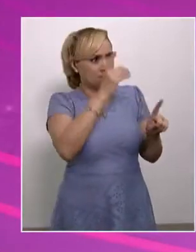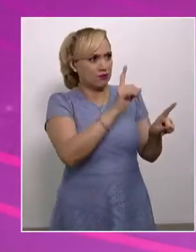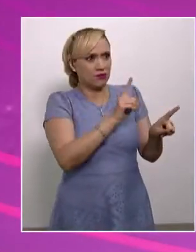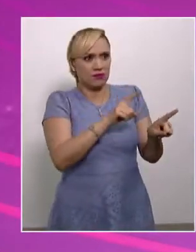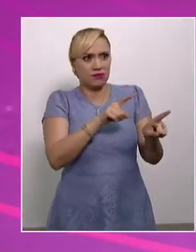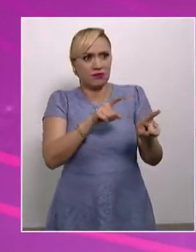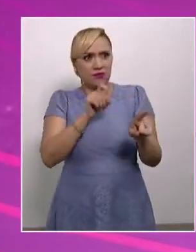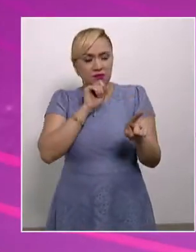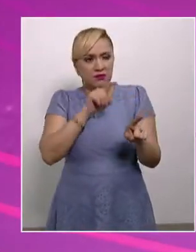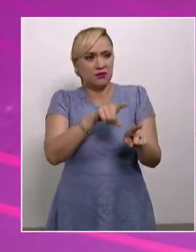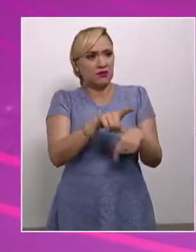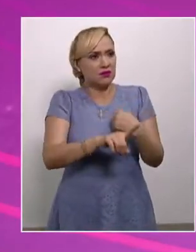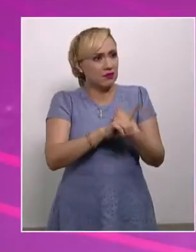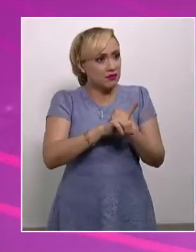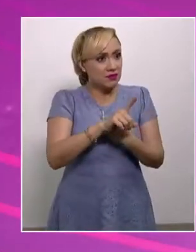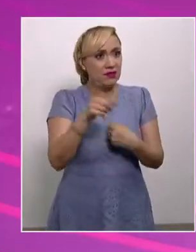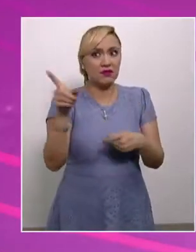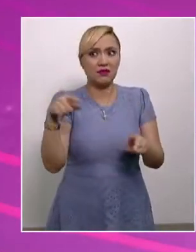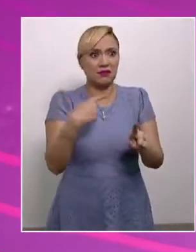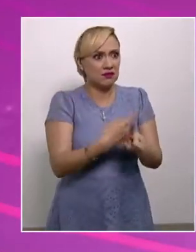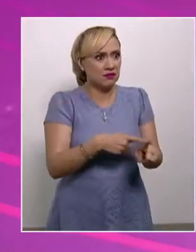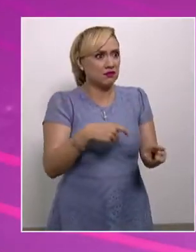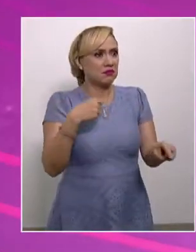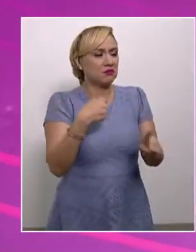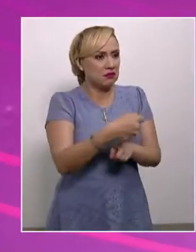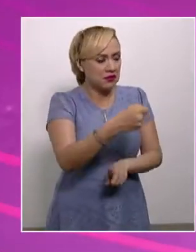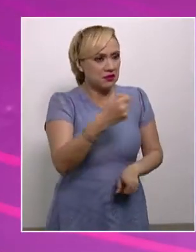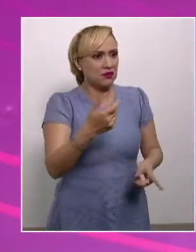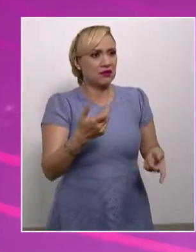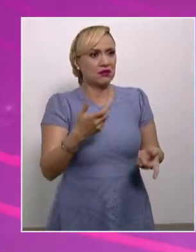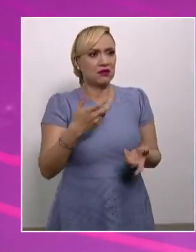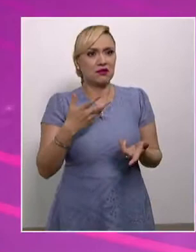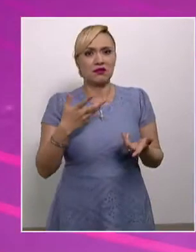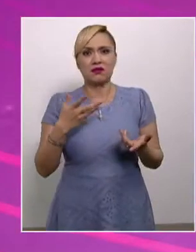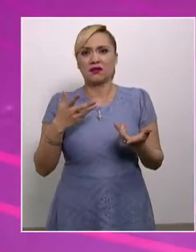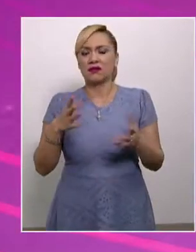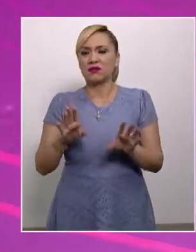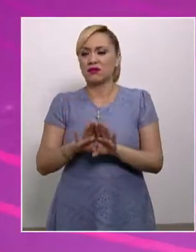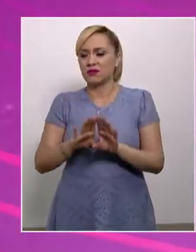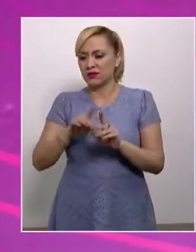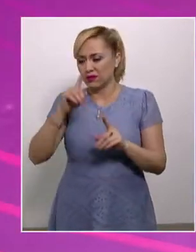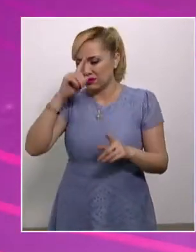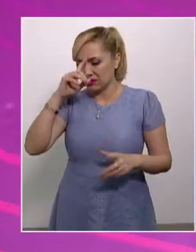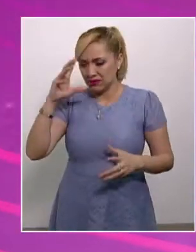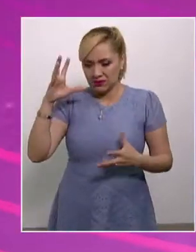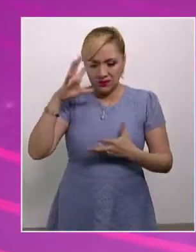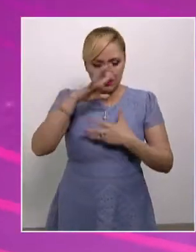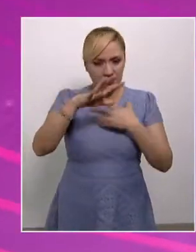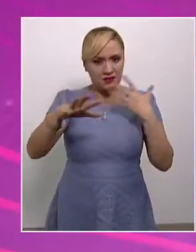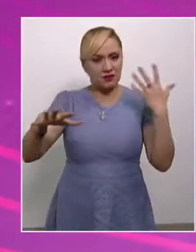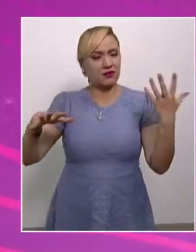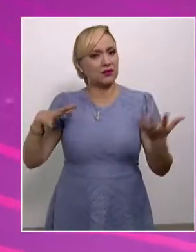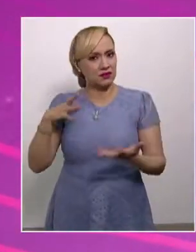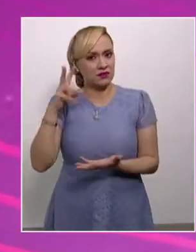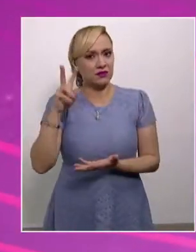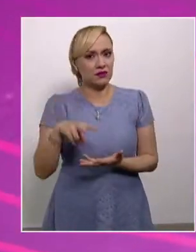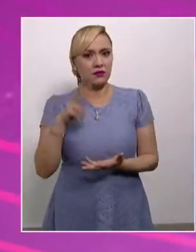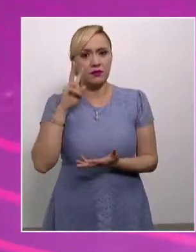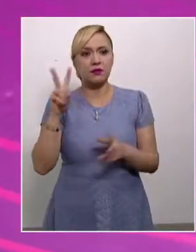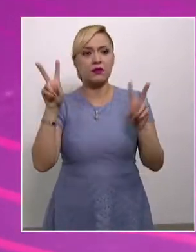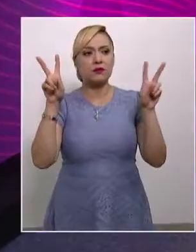afectadas a nivel emocional, a nivel físico, a nivel psicológico, es un verdadero caldo de cultivo. Creo que un ejemplo lo estamos viendo ahorita con el tema